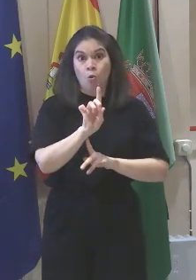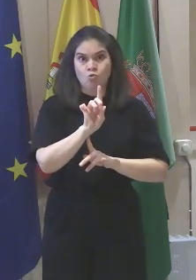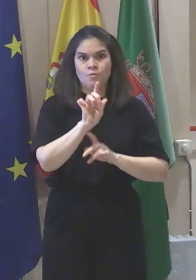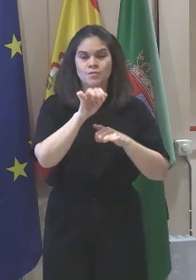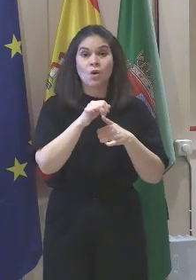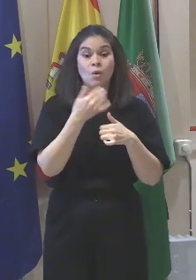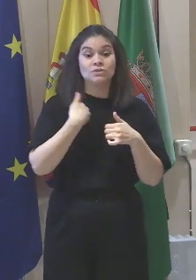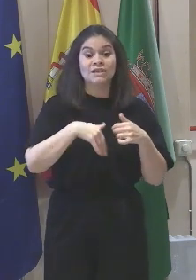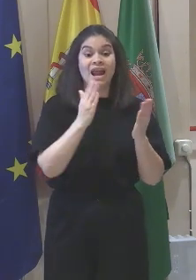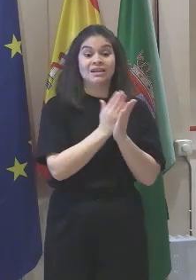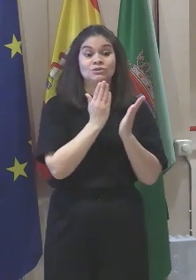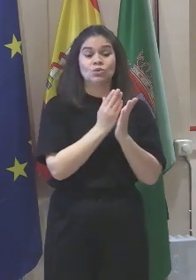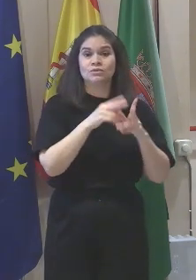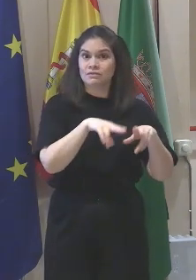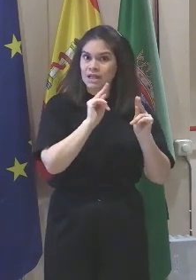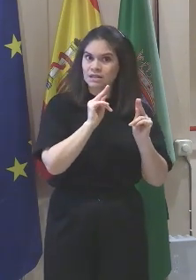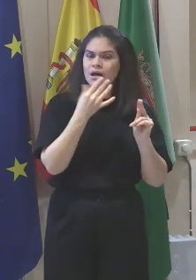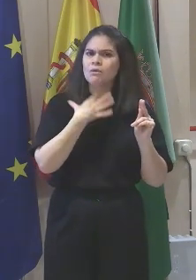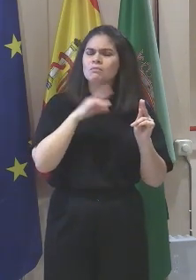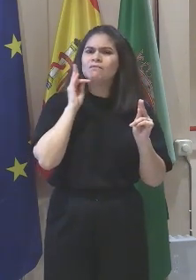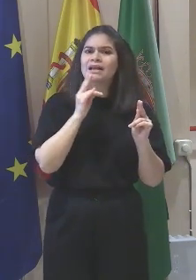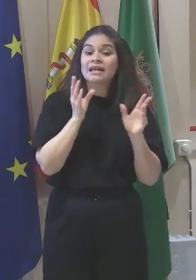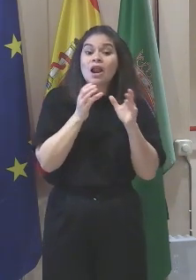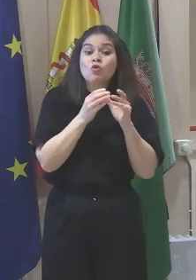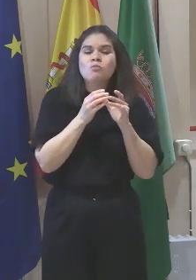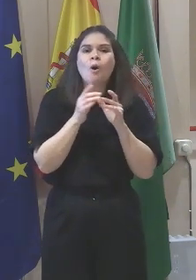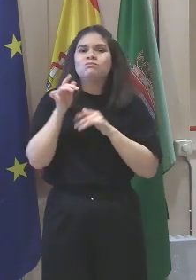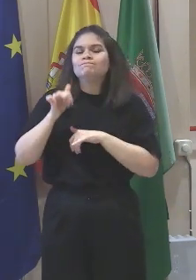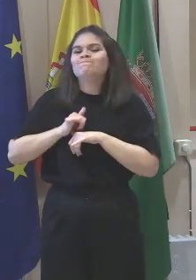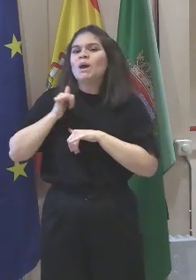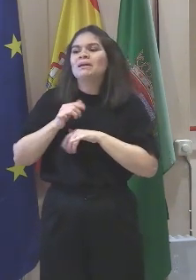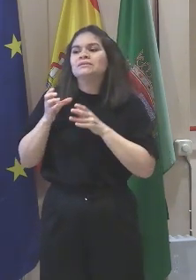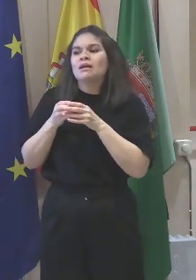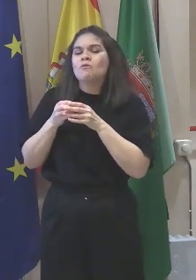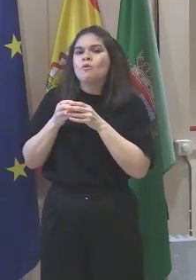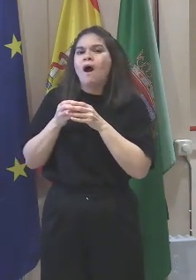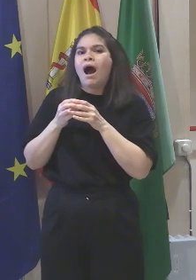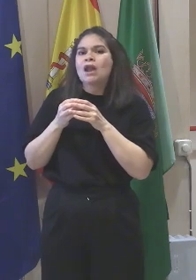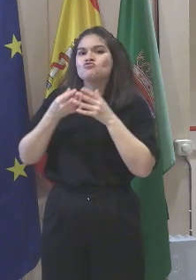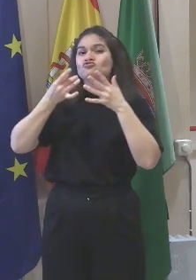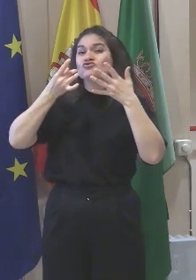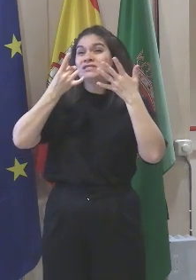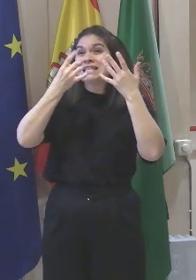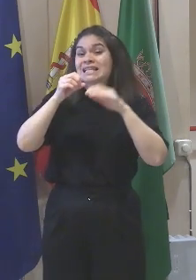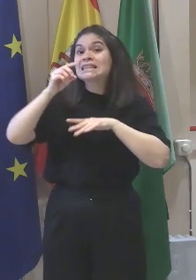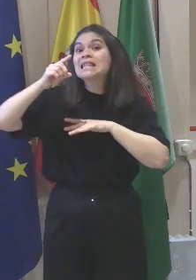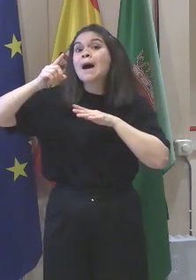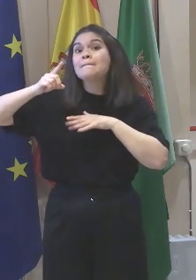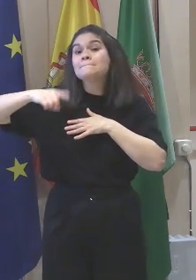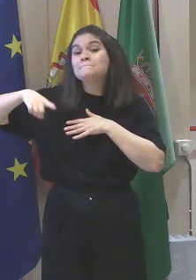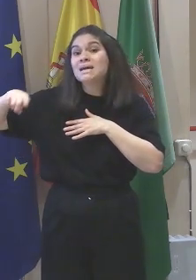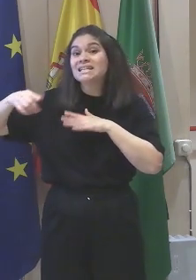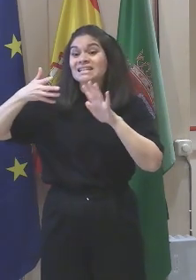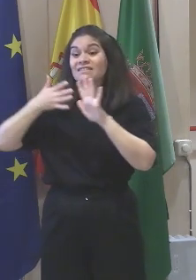se finaliza el estudio podemos observar que mientras que en el grupo placebo a los 60 meses, es decir, 5 años